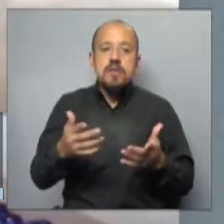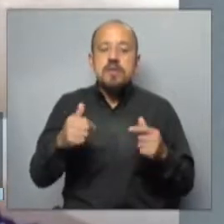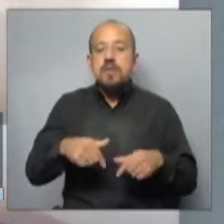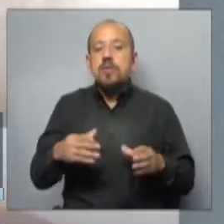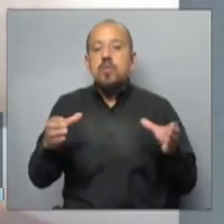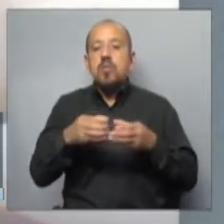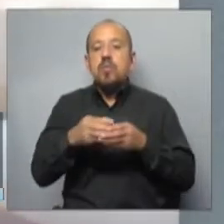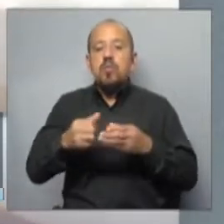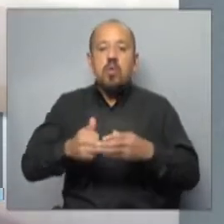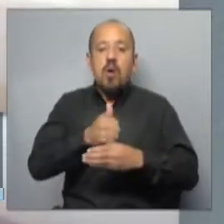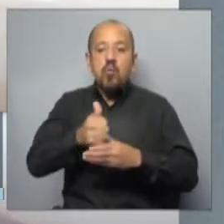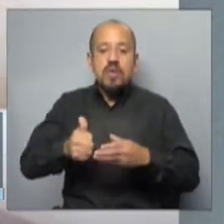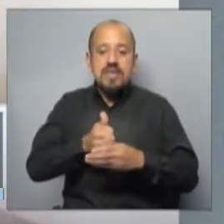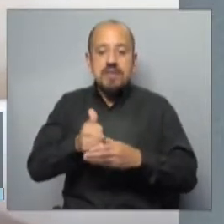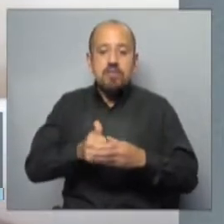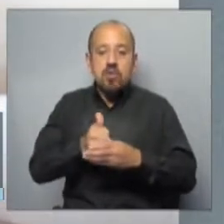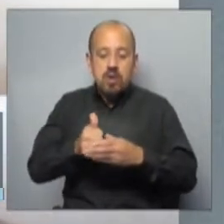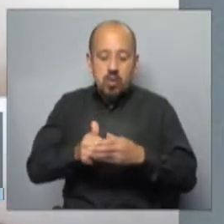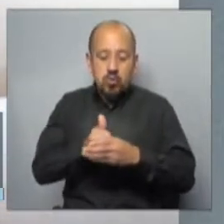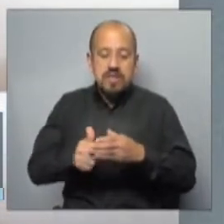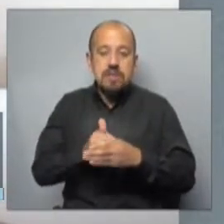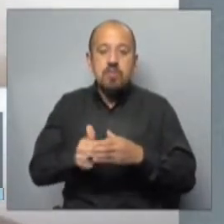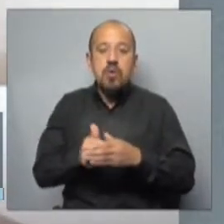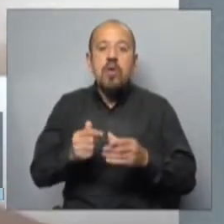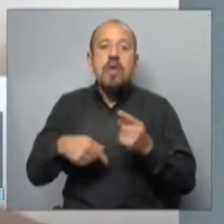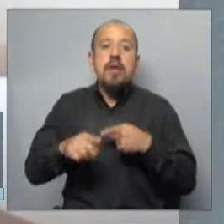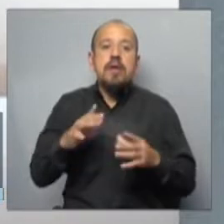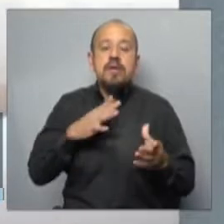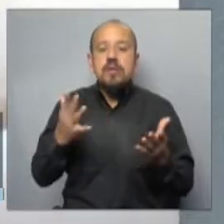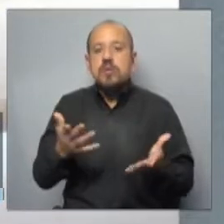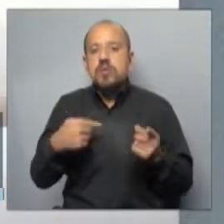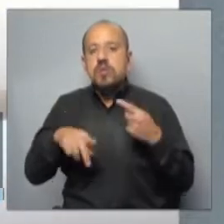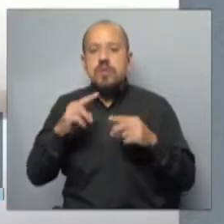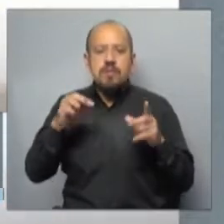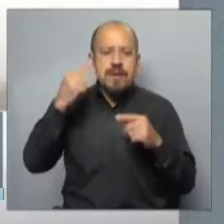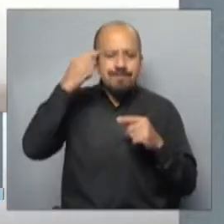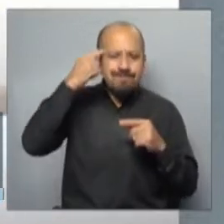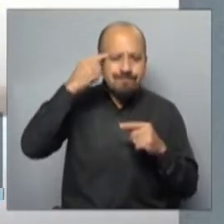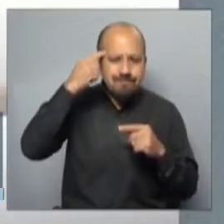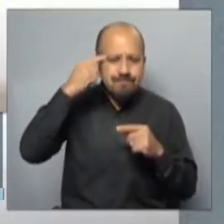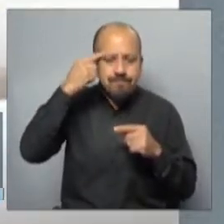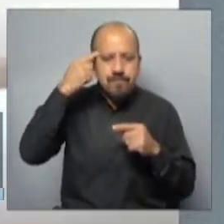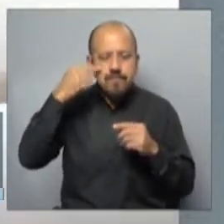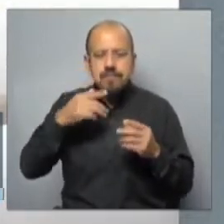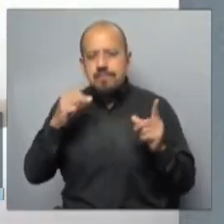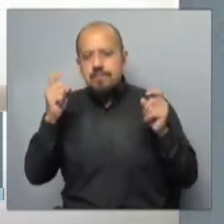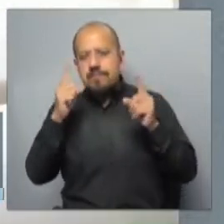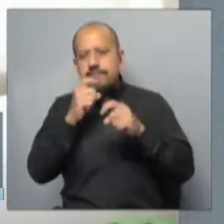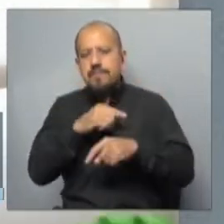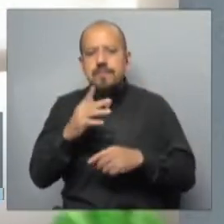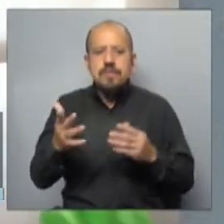comunidad para los que no saben qué es el autismo es un trastorno neurológico que dificulta